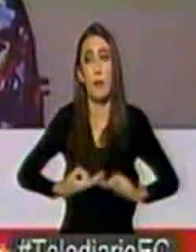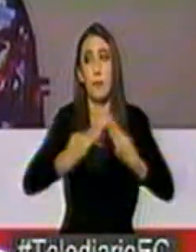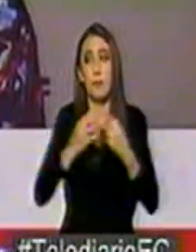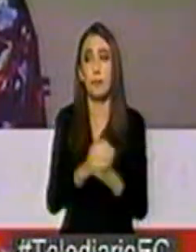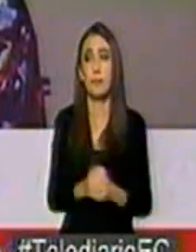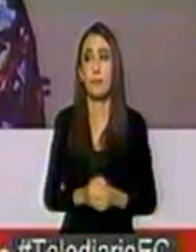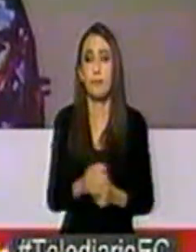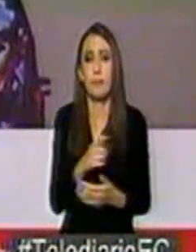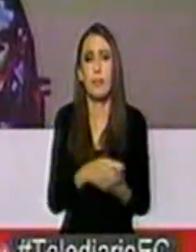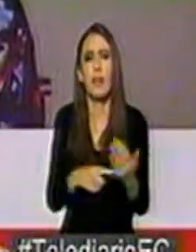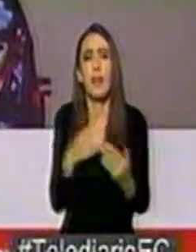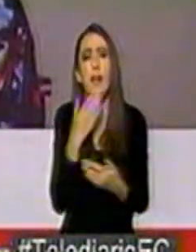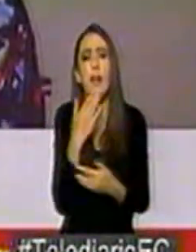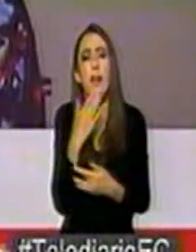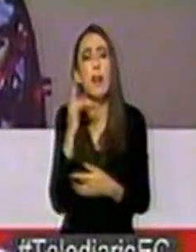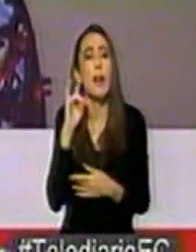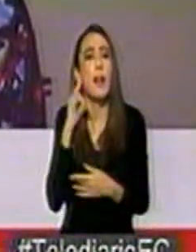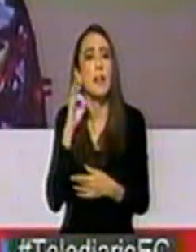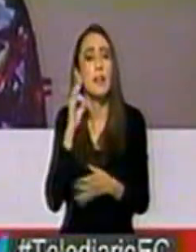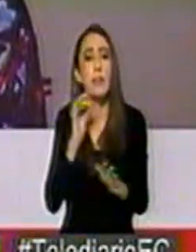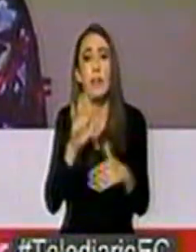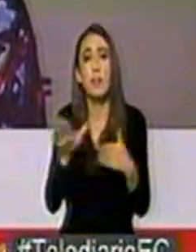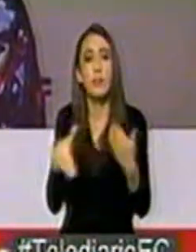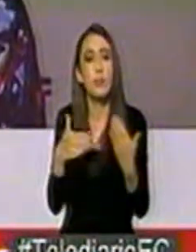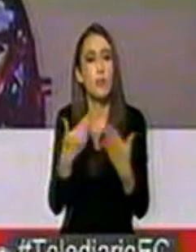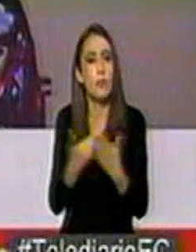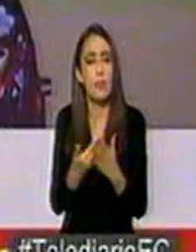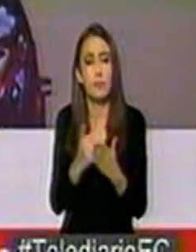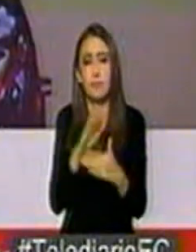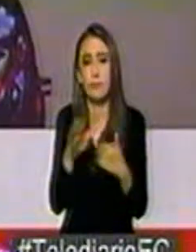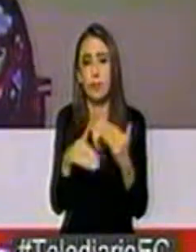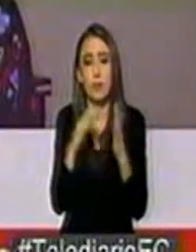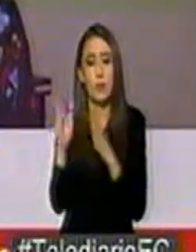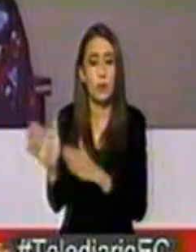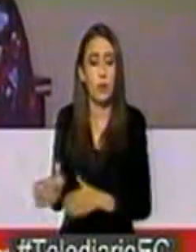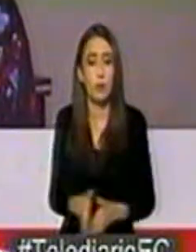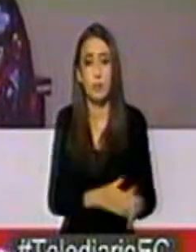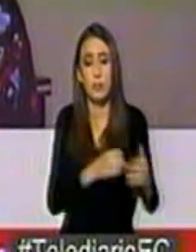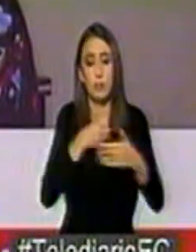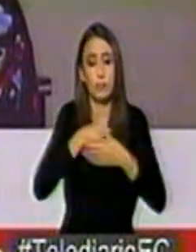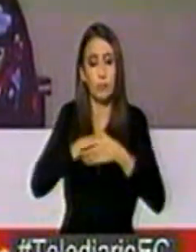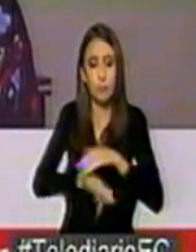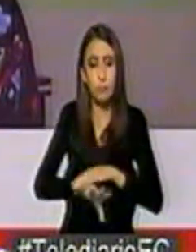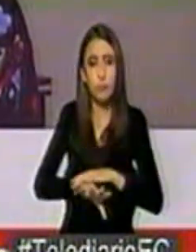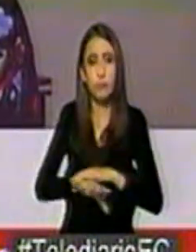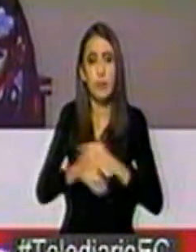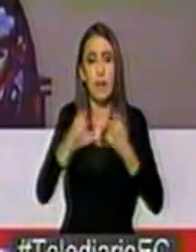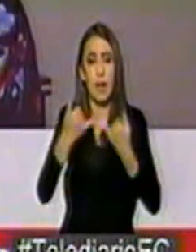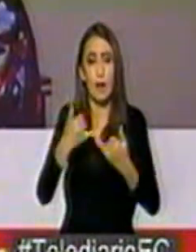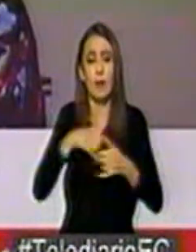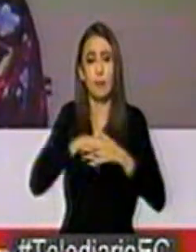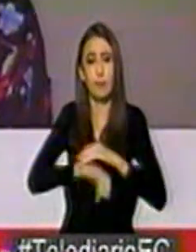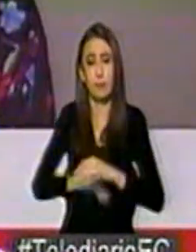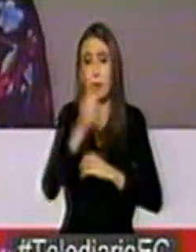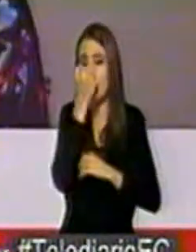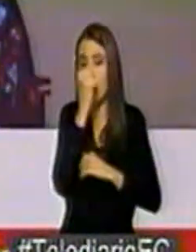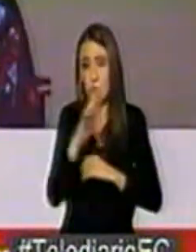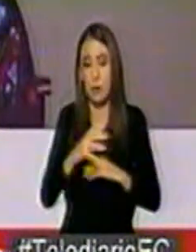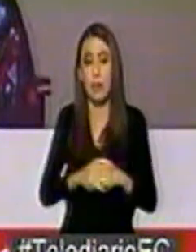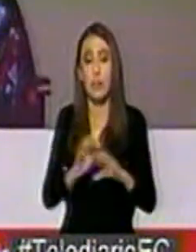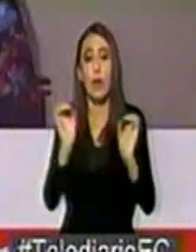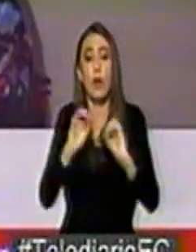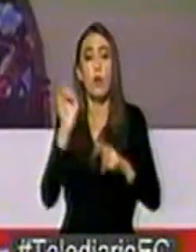sufren esas niñas toda clase de situaciones que van desde desgarros en temas físicos aciertos de la